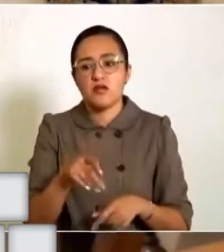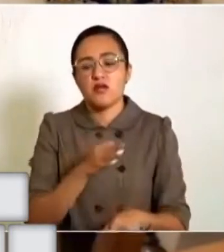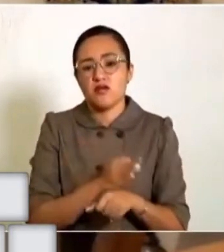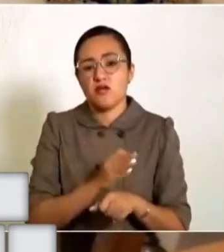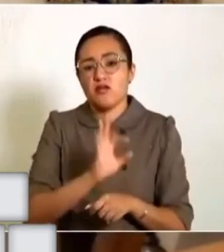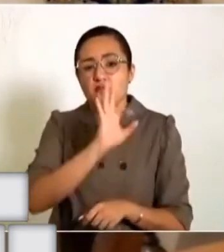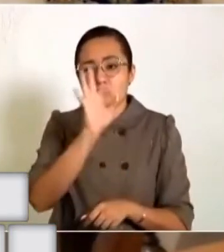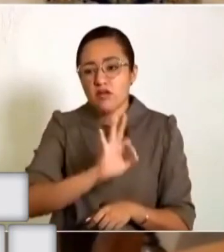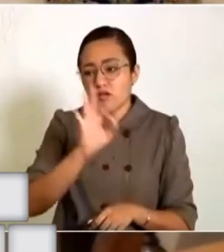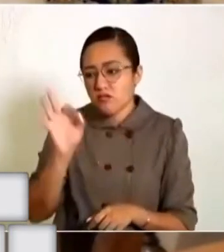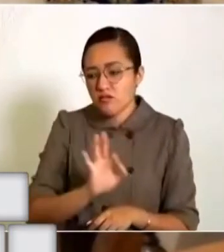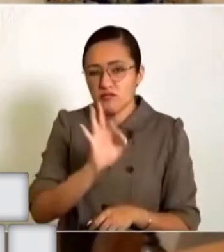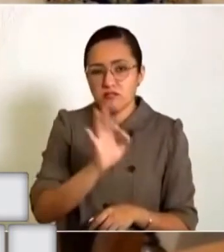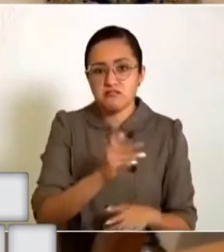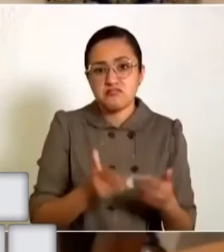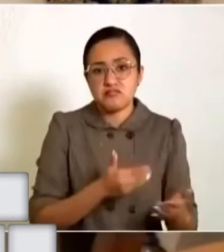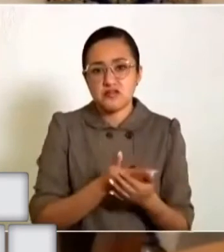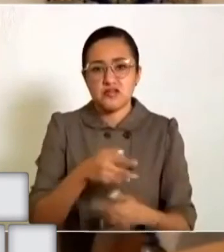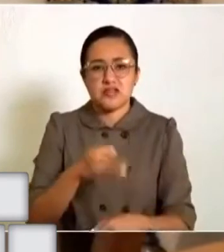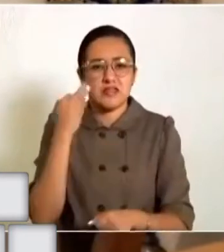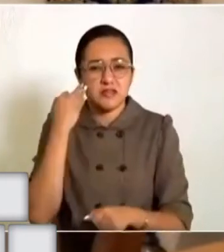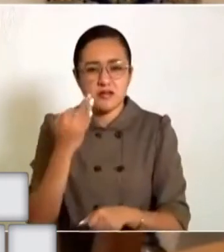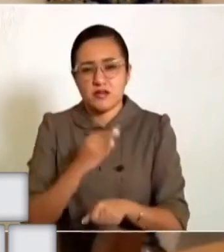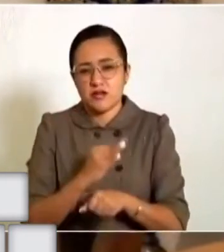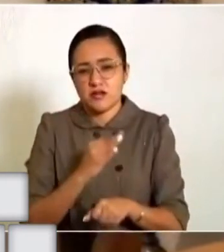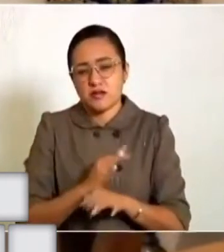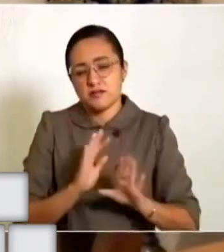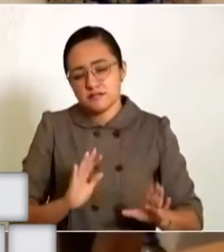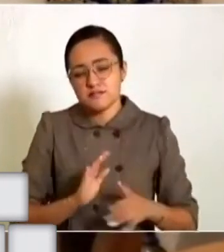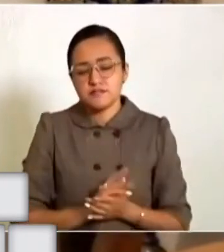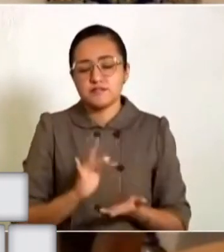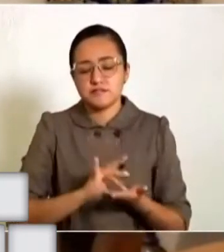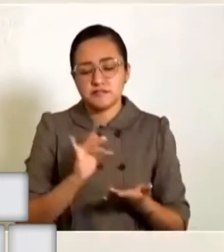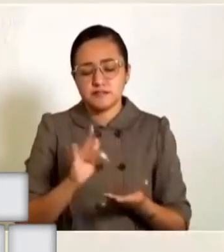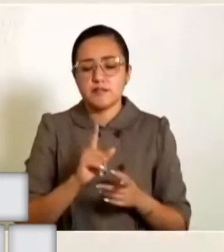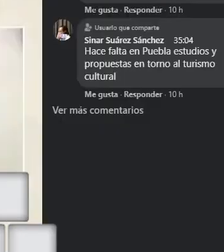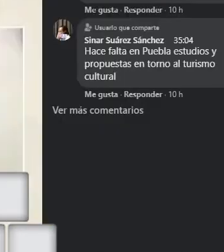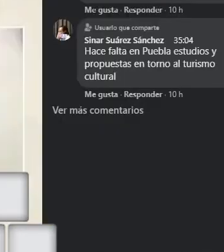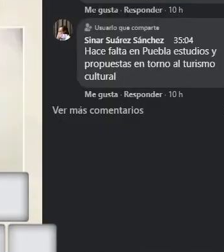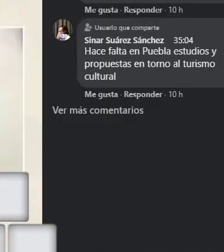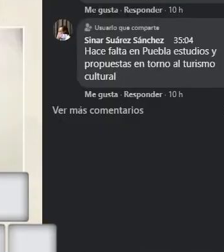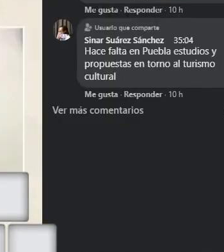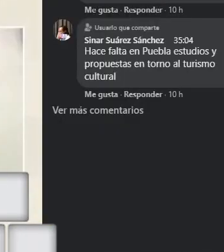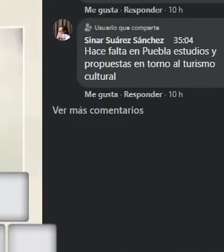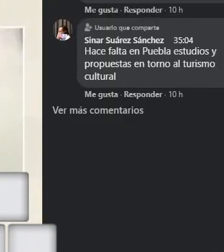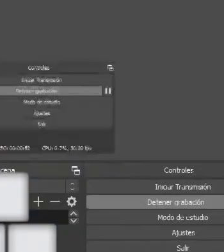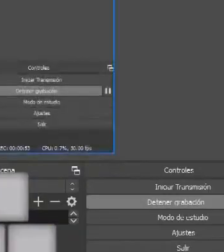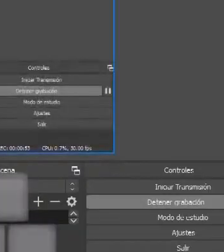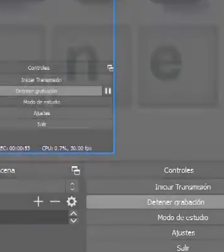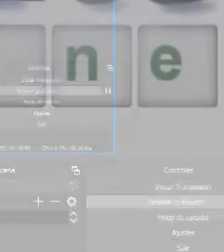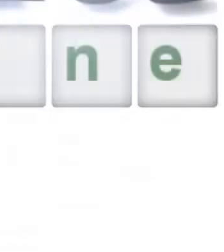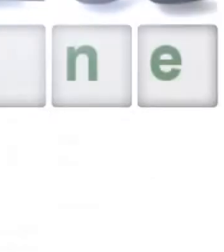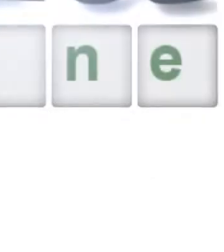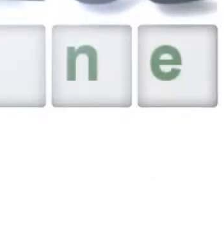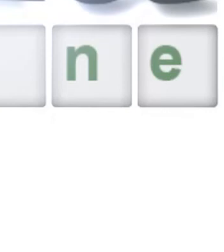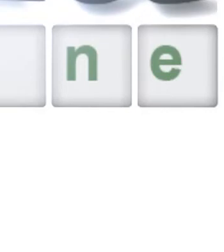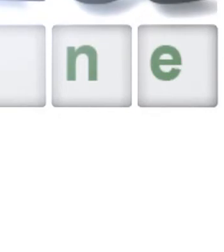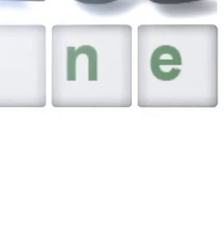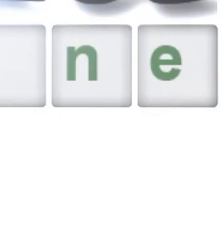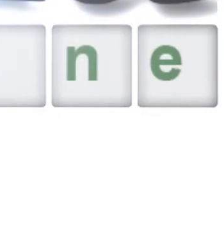ofertas que se presentan en esta temporada gracias preguntas verón jaime carrera contrarréplica